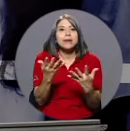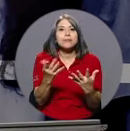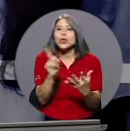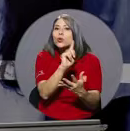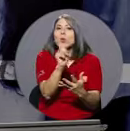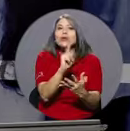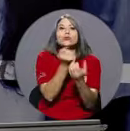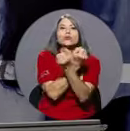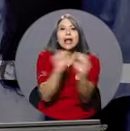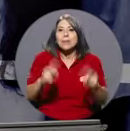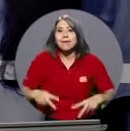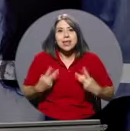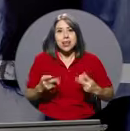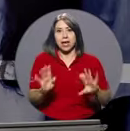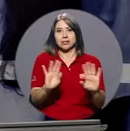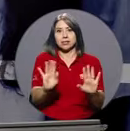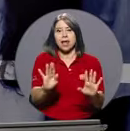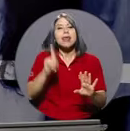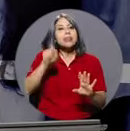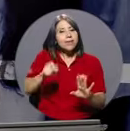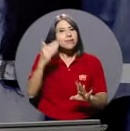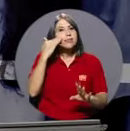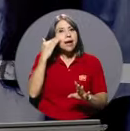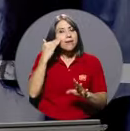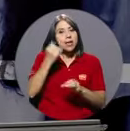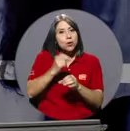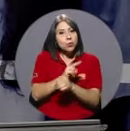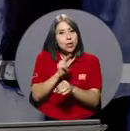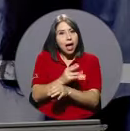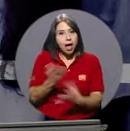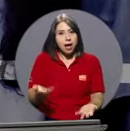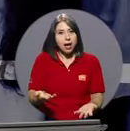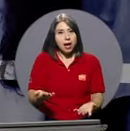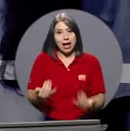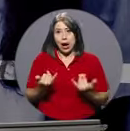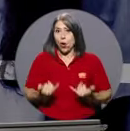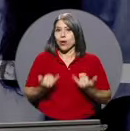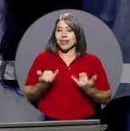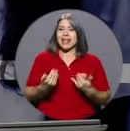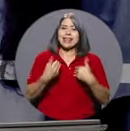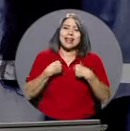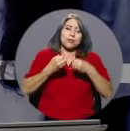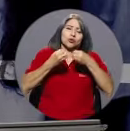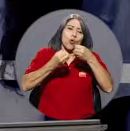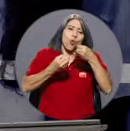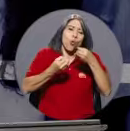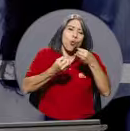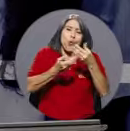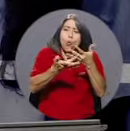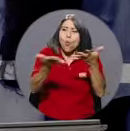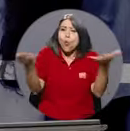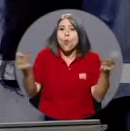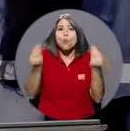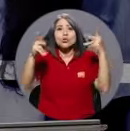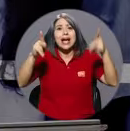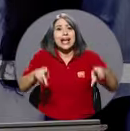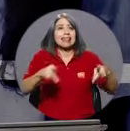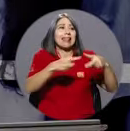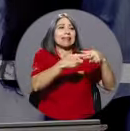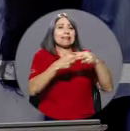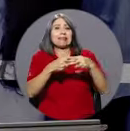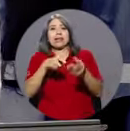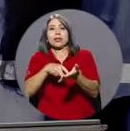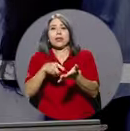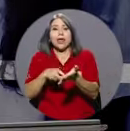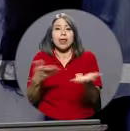no es un salvavidas. Hay que saber hacer eso. Sí, hoy en día tenemos una gran cantidad de gente que está endeudada y listo. Bueno,